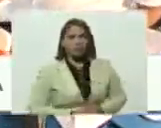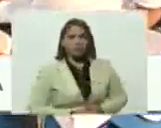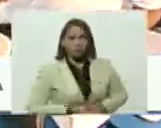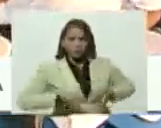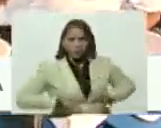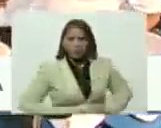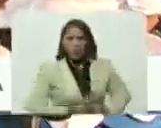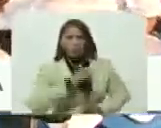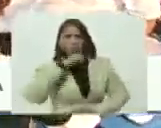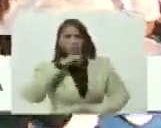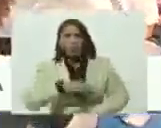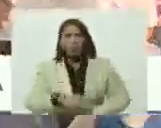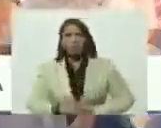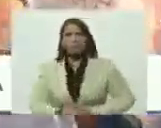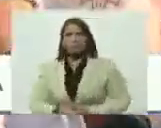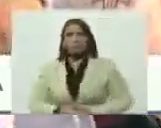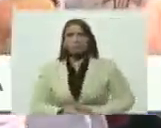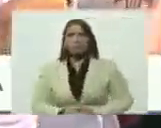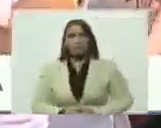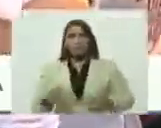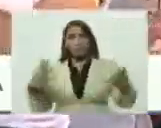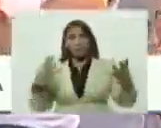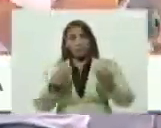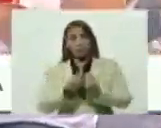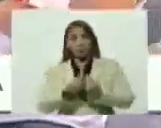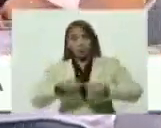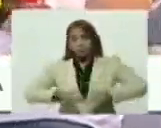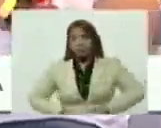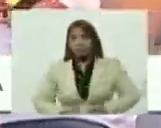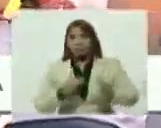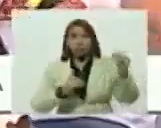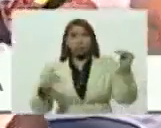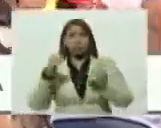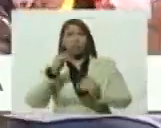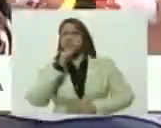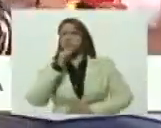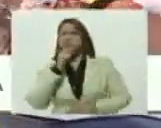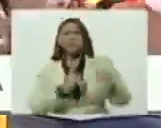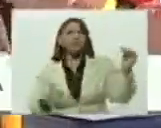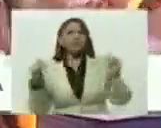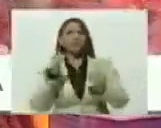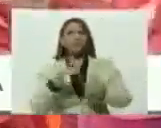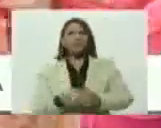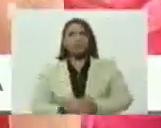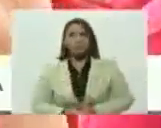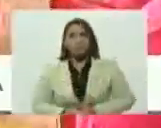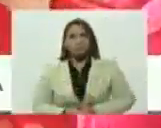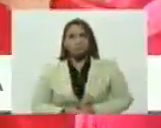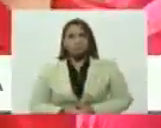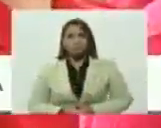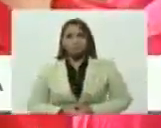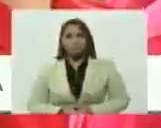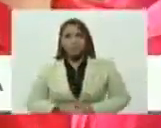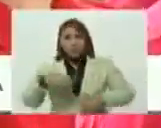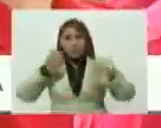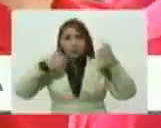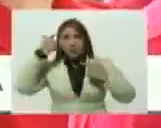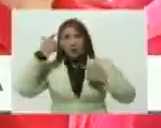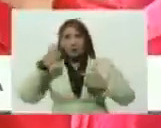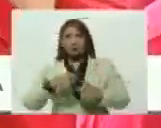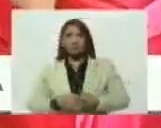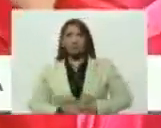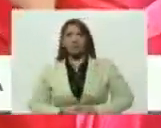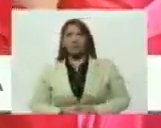Parteros de la historia, junto al partero mayor. ¿Quién es el partero mayor? Hugo